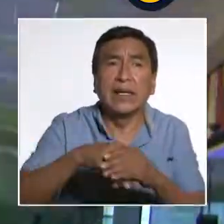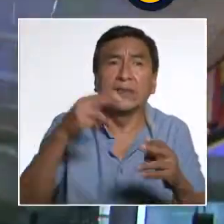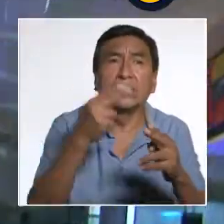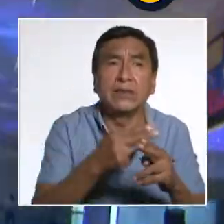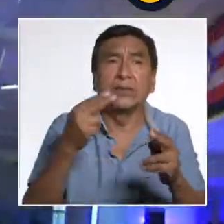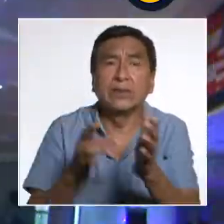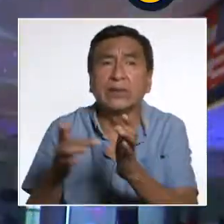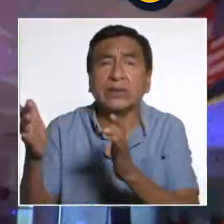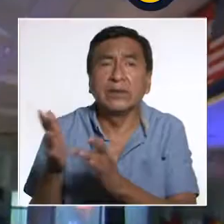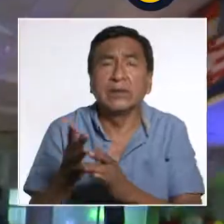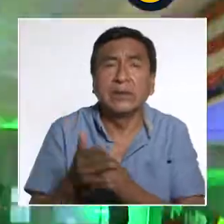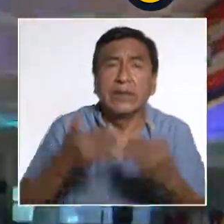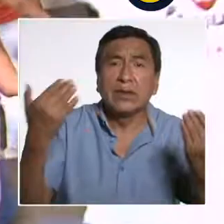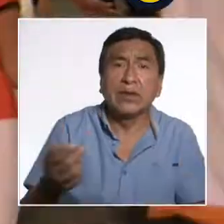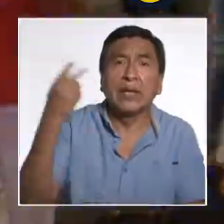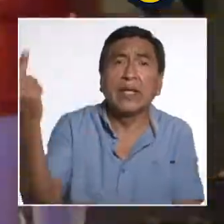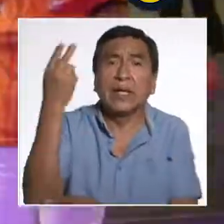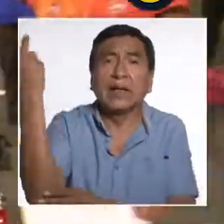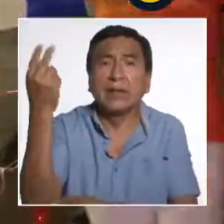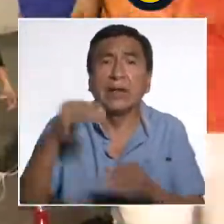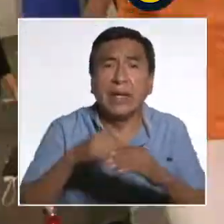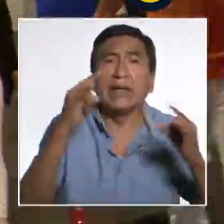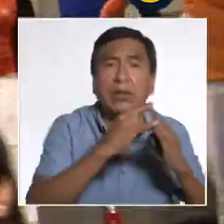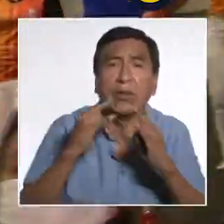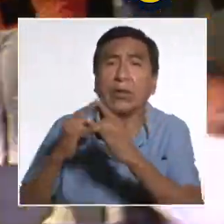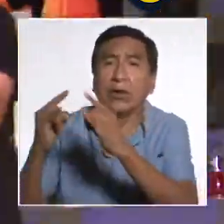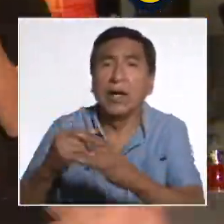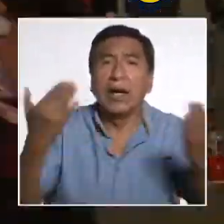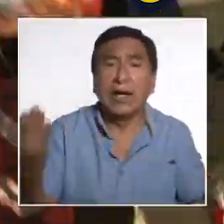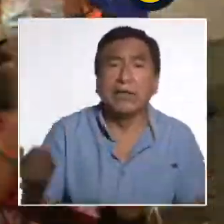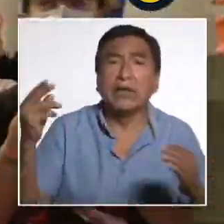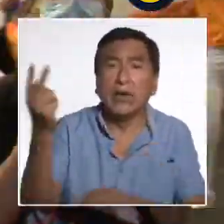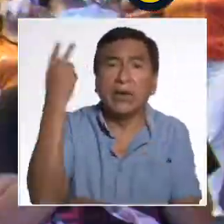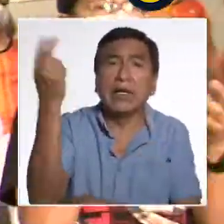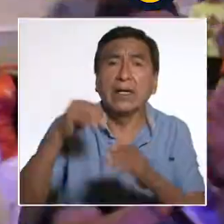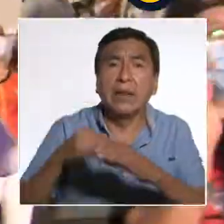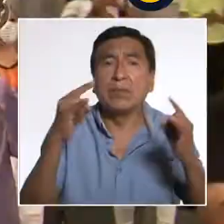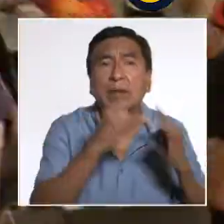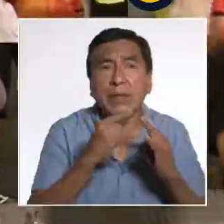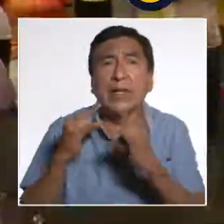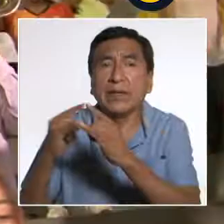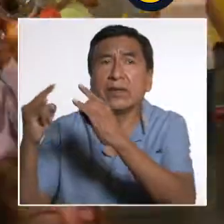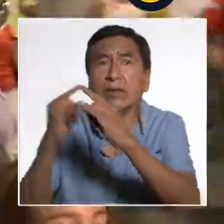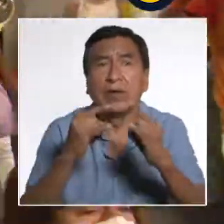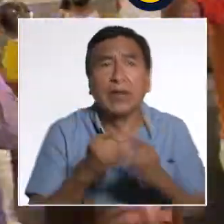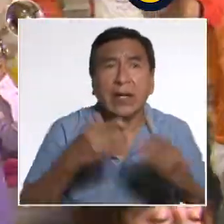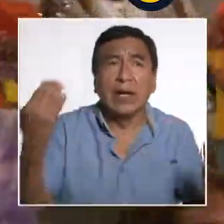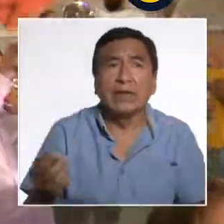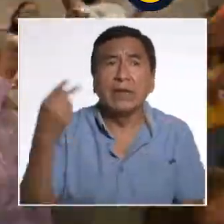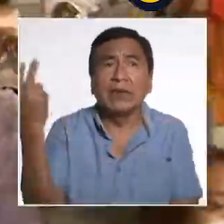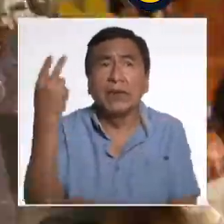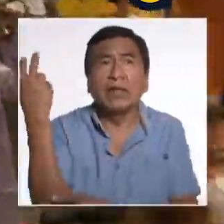Hay victoria en el campamento, en el campamento. Hay victoria. Hay victoria en el campamento. No se quede quieto. Es el tiempo de glorificar. Es